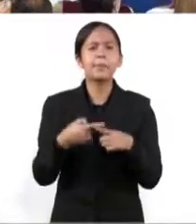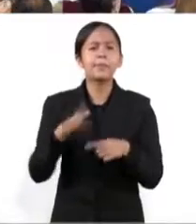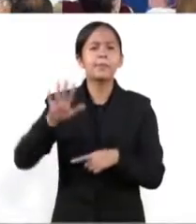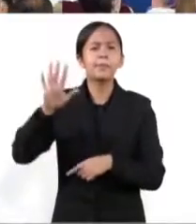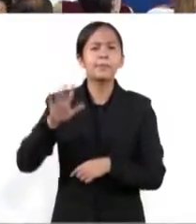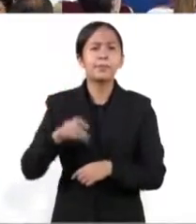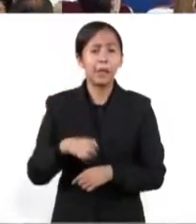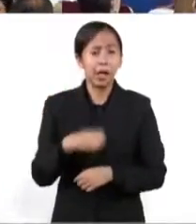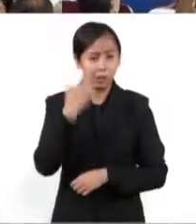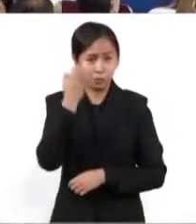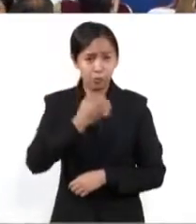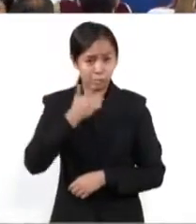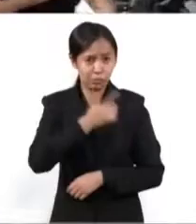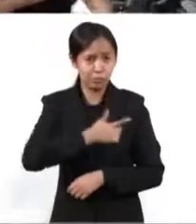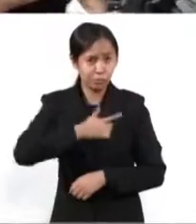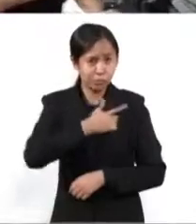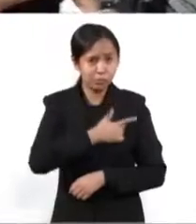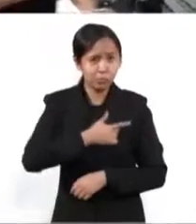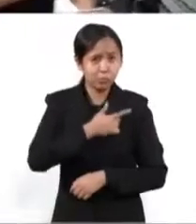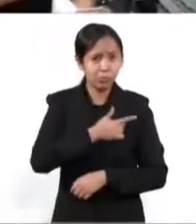¿Y les gusta la escuela?